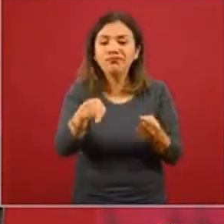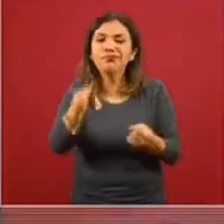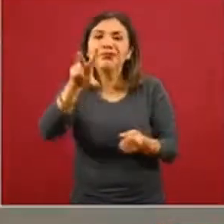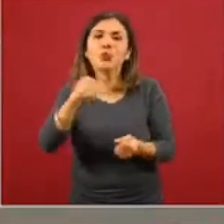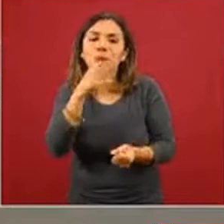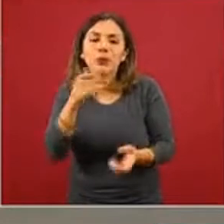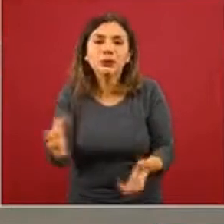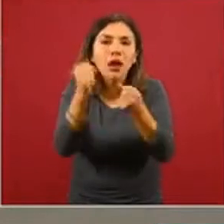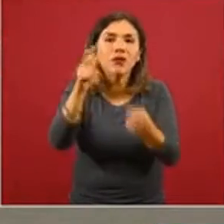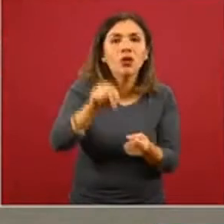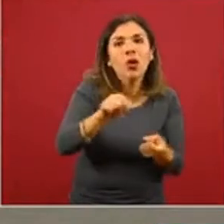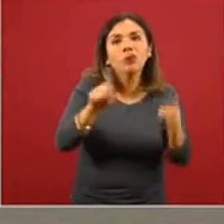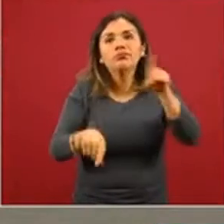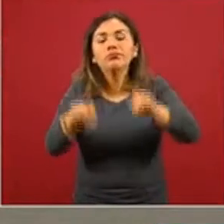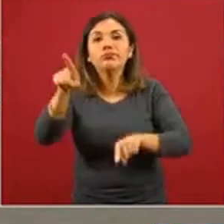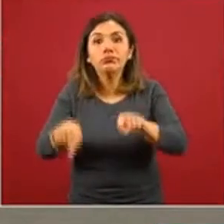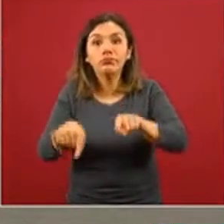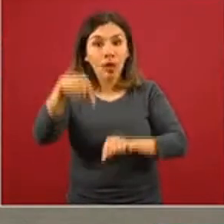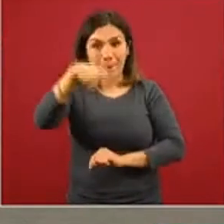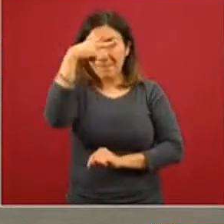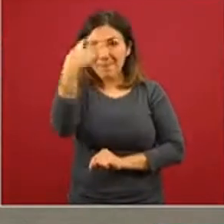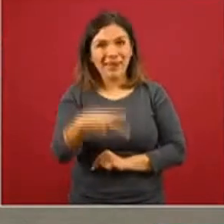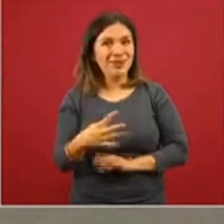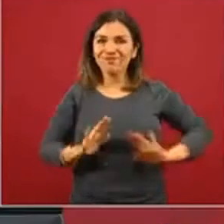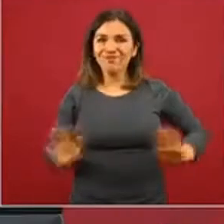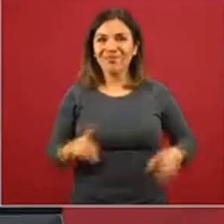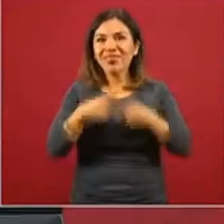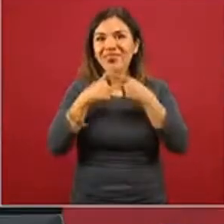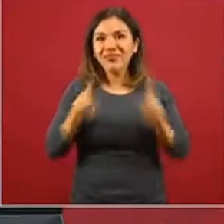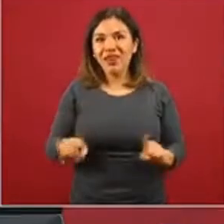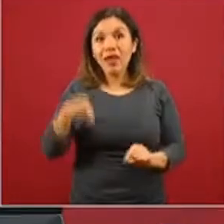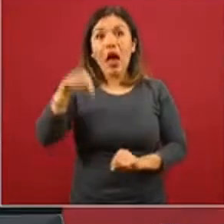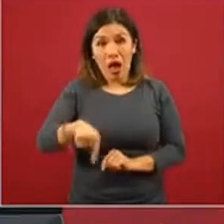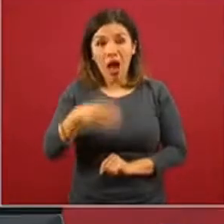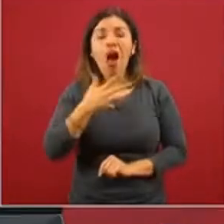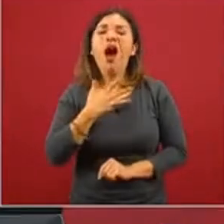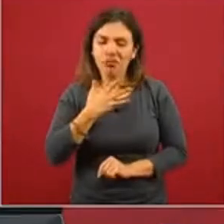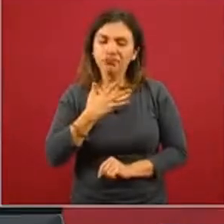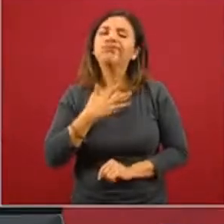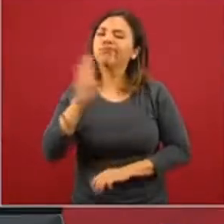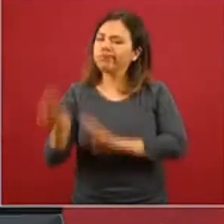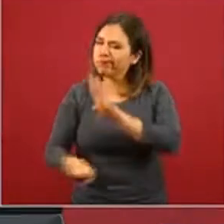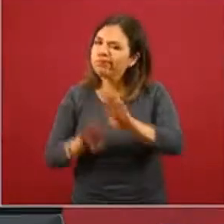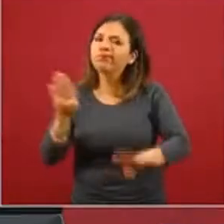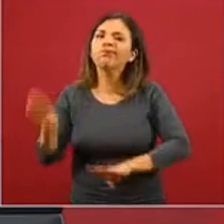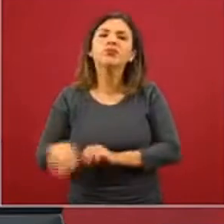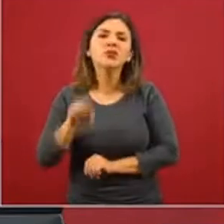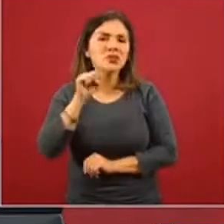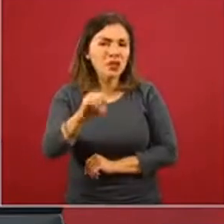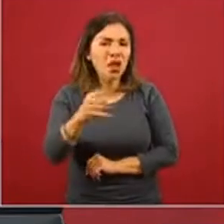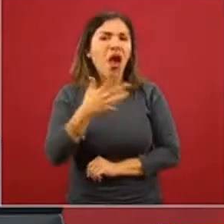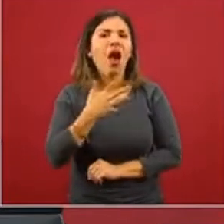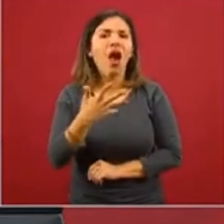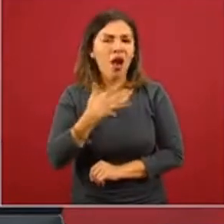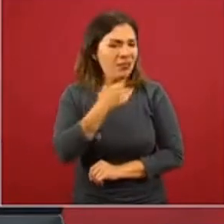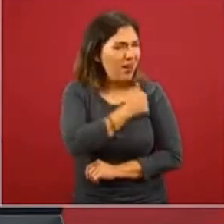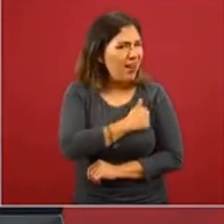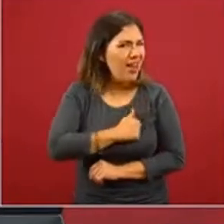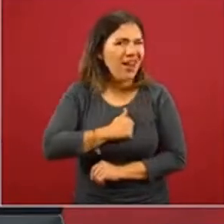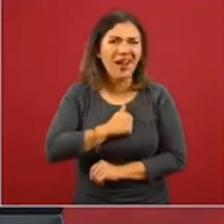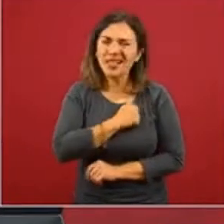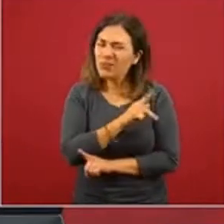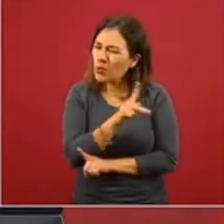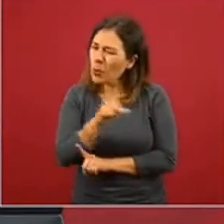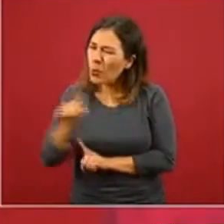intuba. En México no. En México ha habido muertes, todas y cada una de ellas